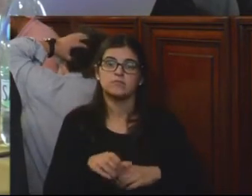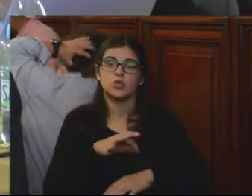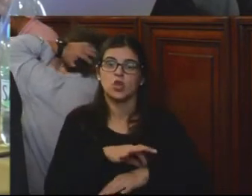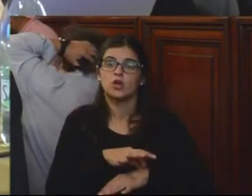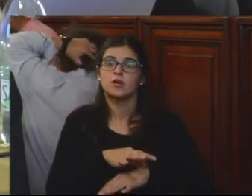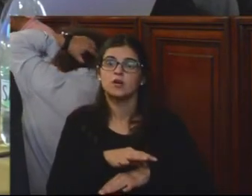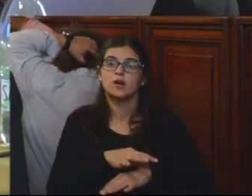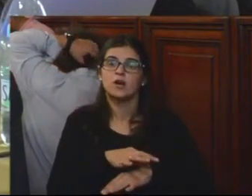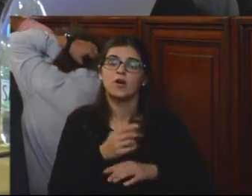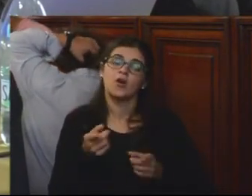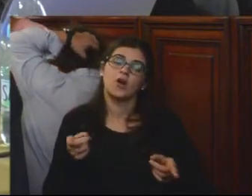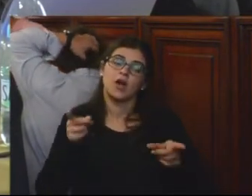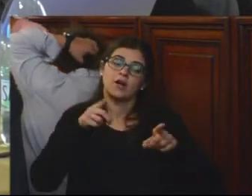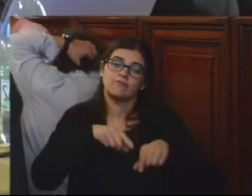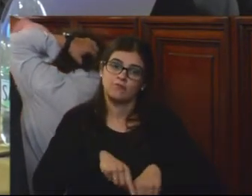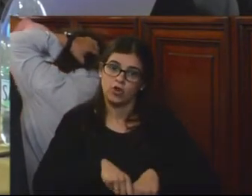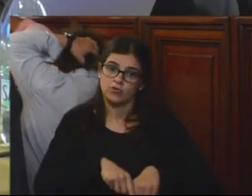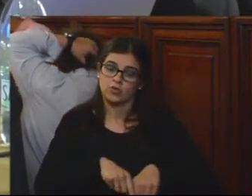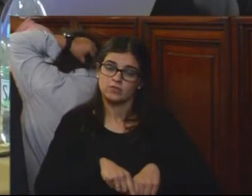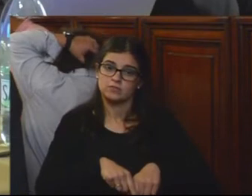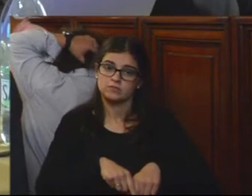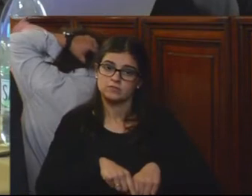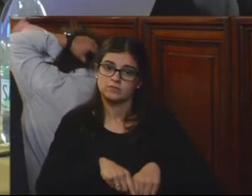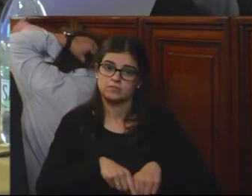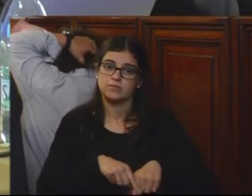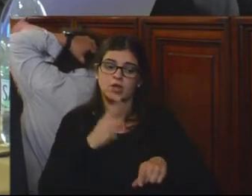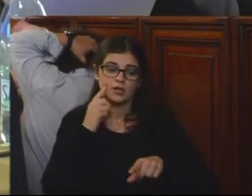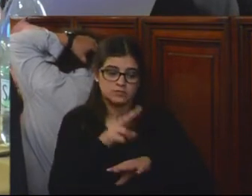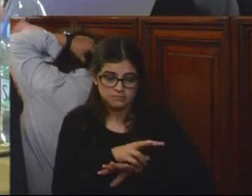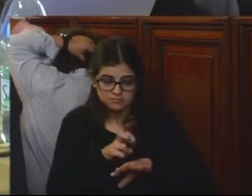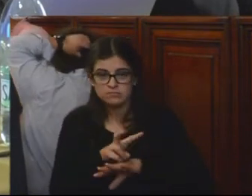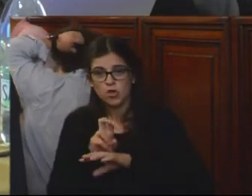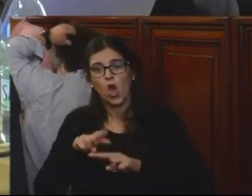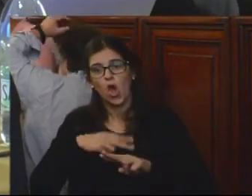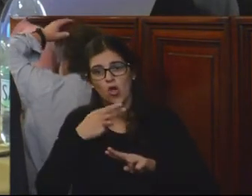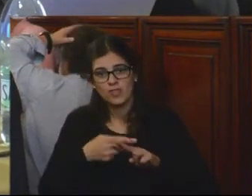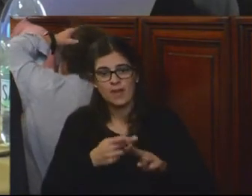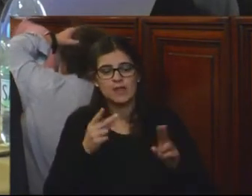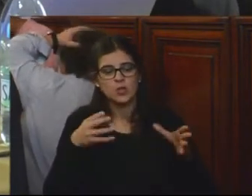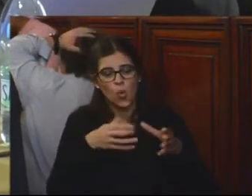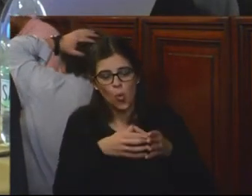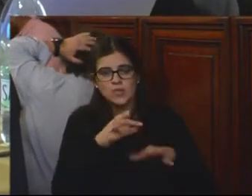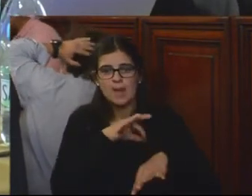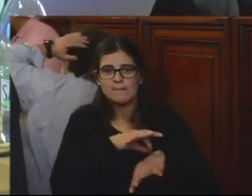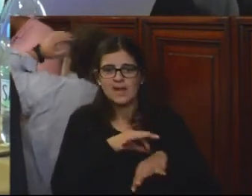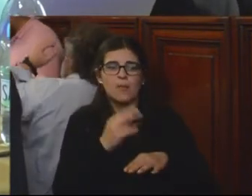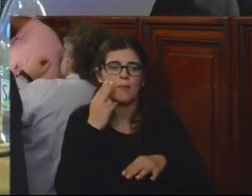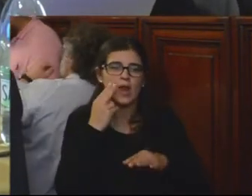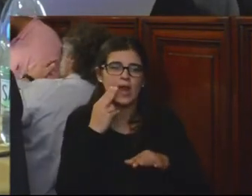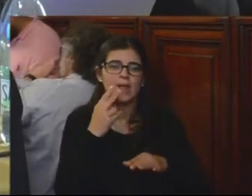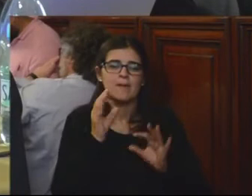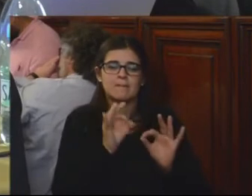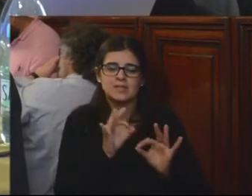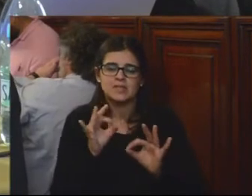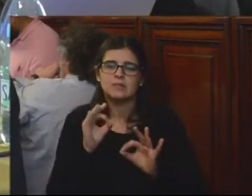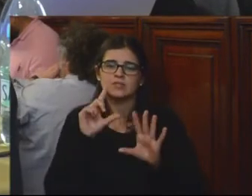vuelto a este a realizar unas cuantas juntas médicas por problemas específicos en 78